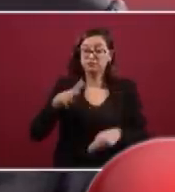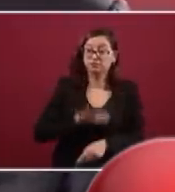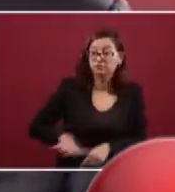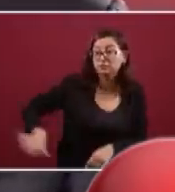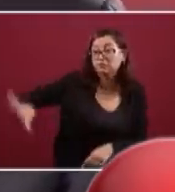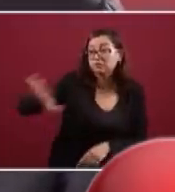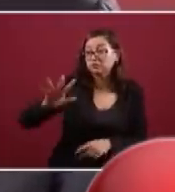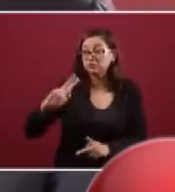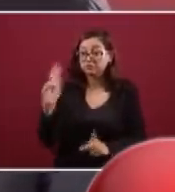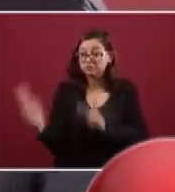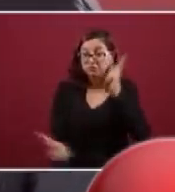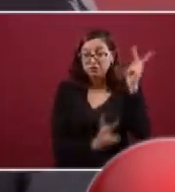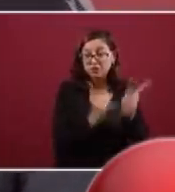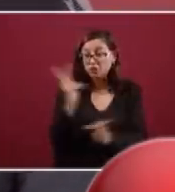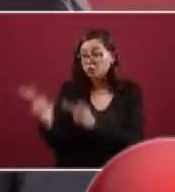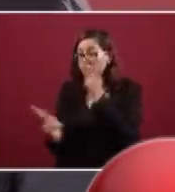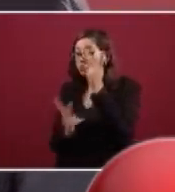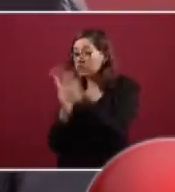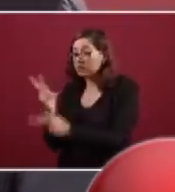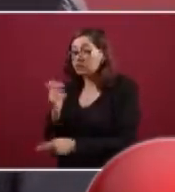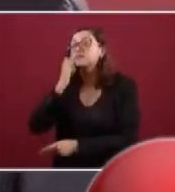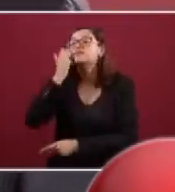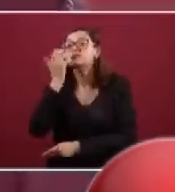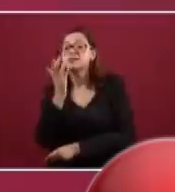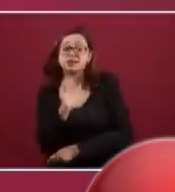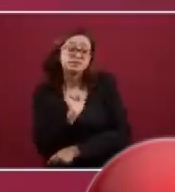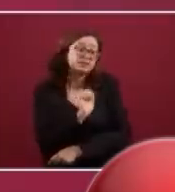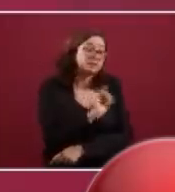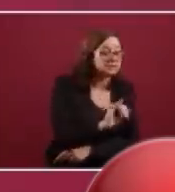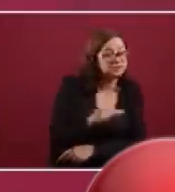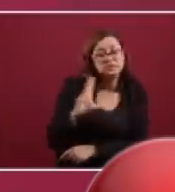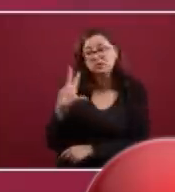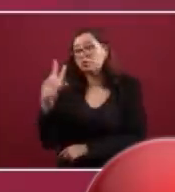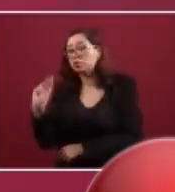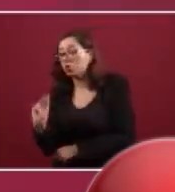lo que planteé, y que lo